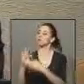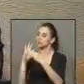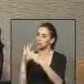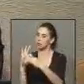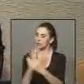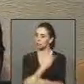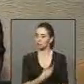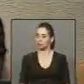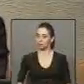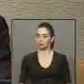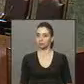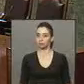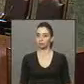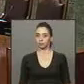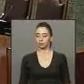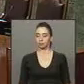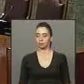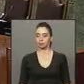Presidente.